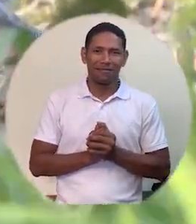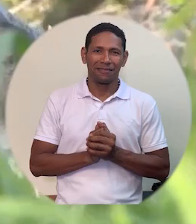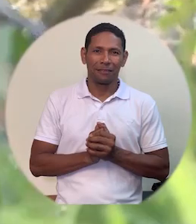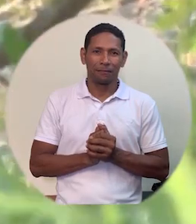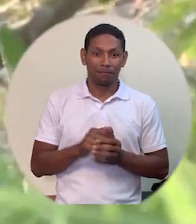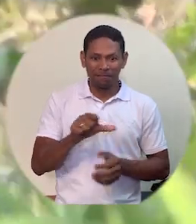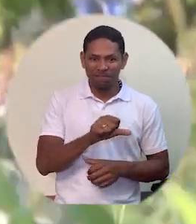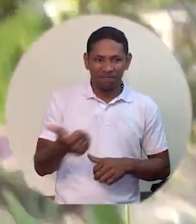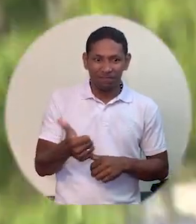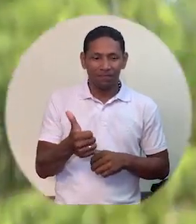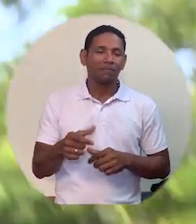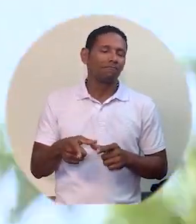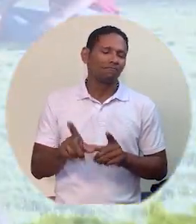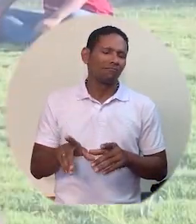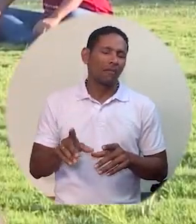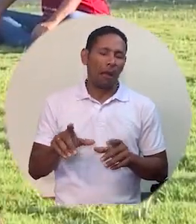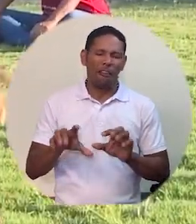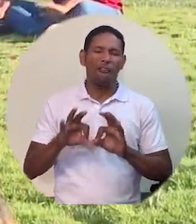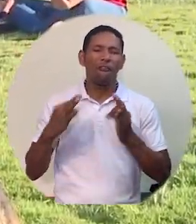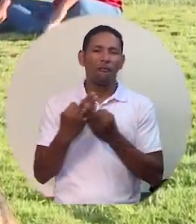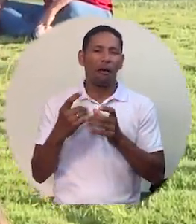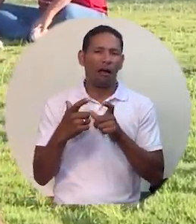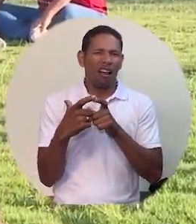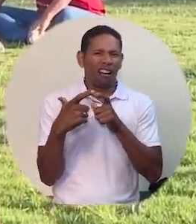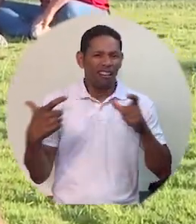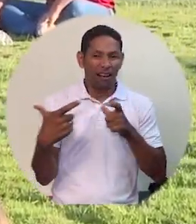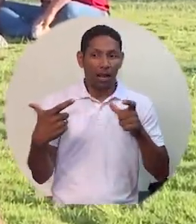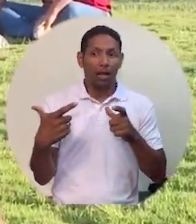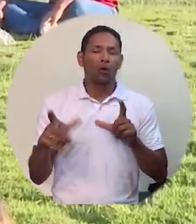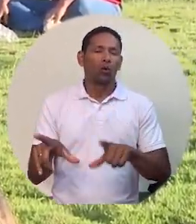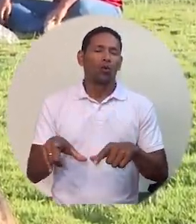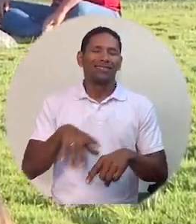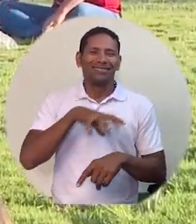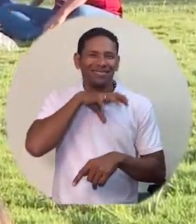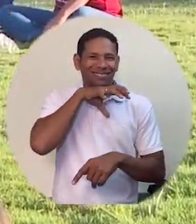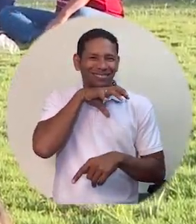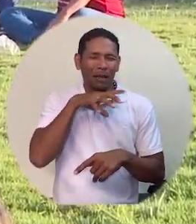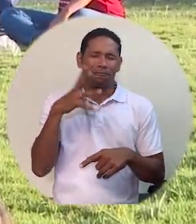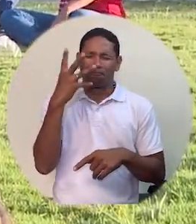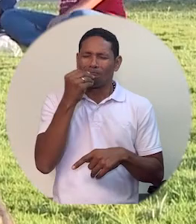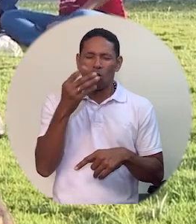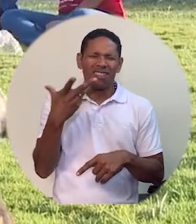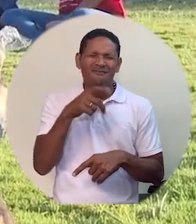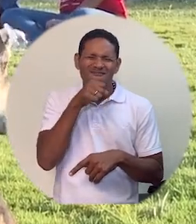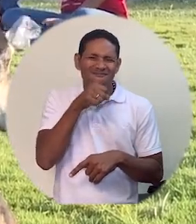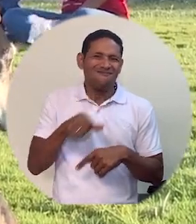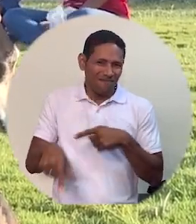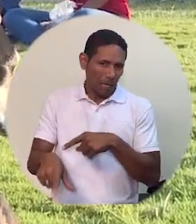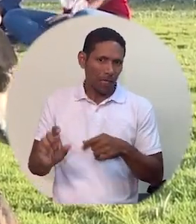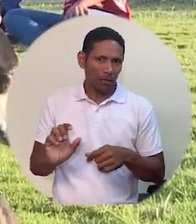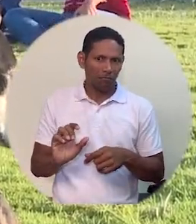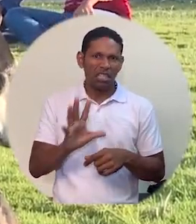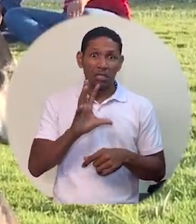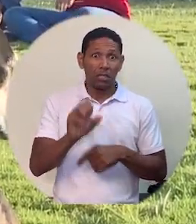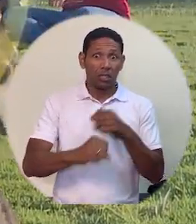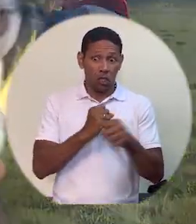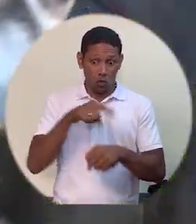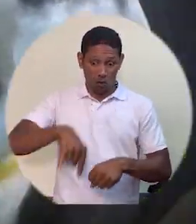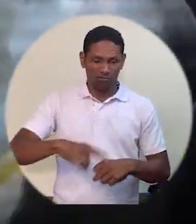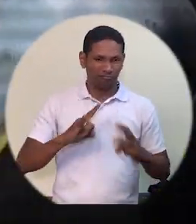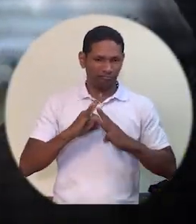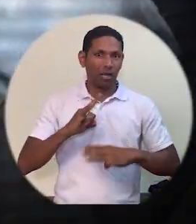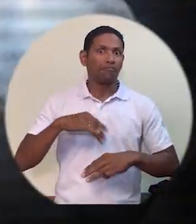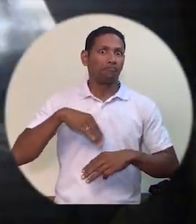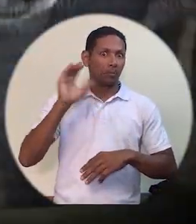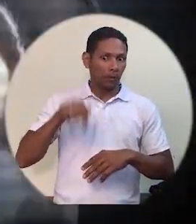perros. Esta es Gran Familia. Gran Familia es una de las perras más cariñosas de la universidad, es una viejita. Ella lleva más